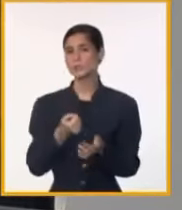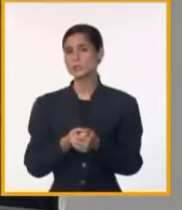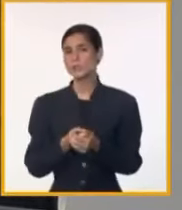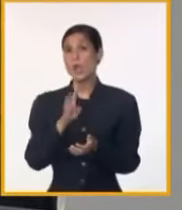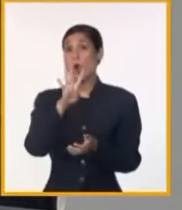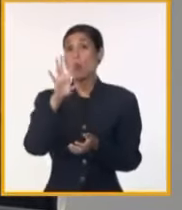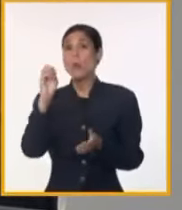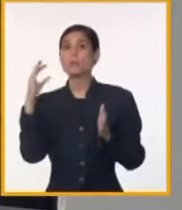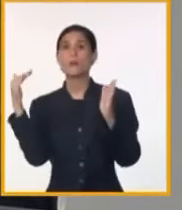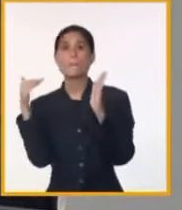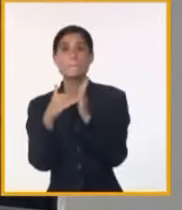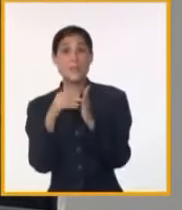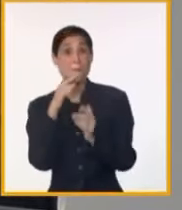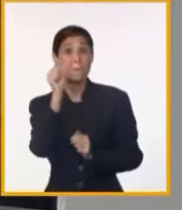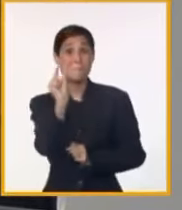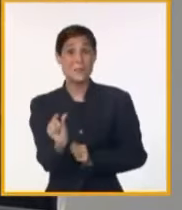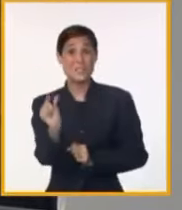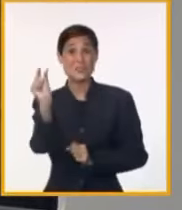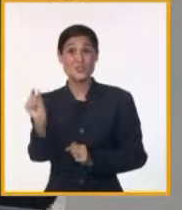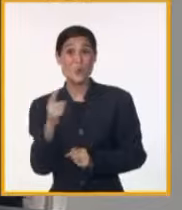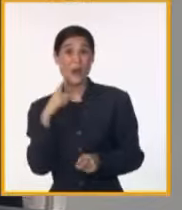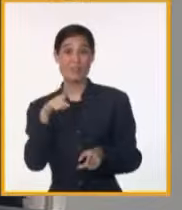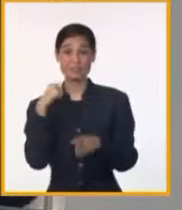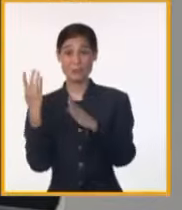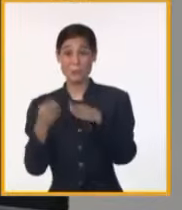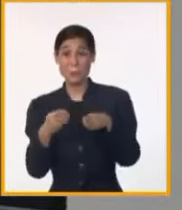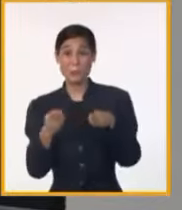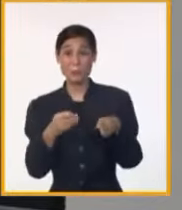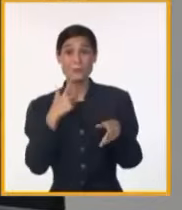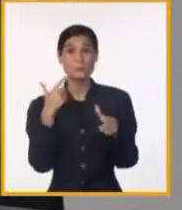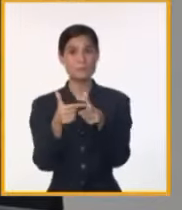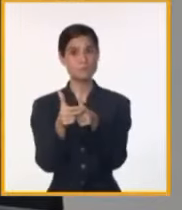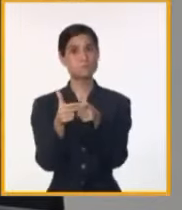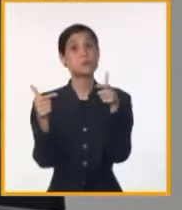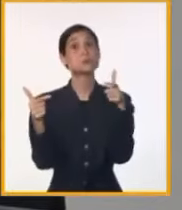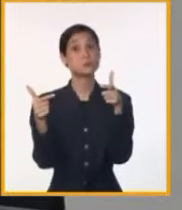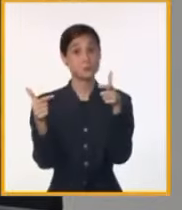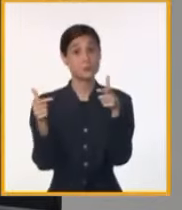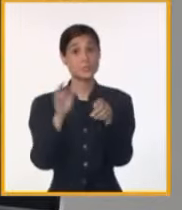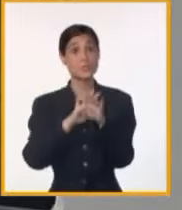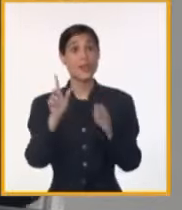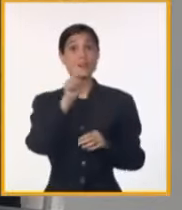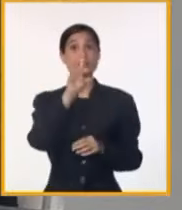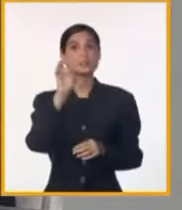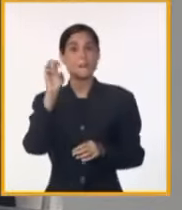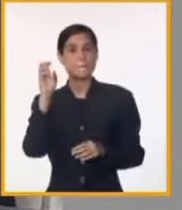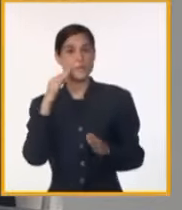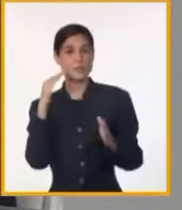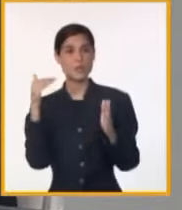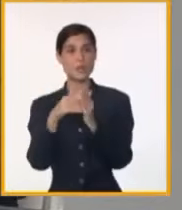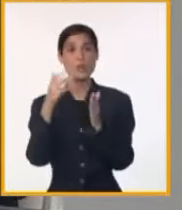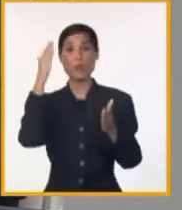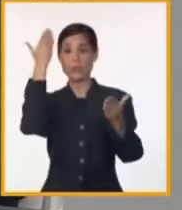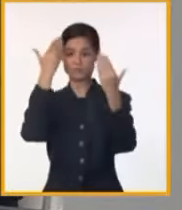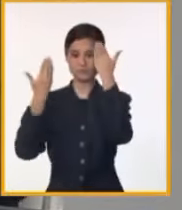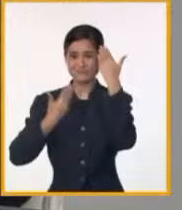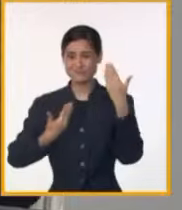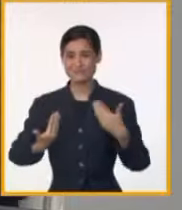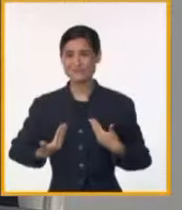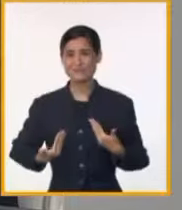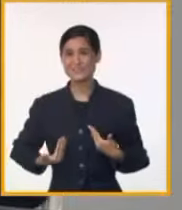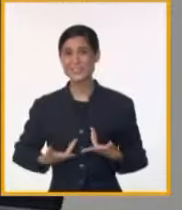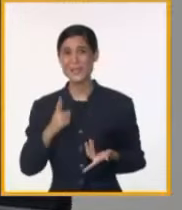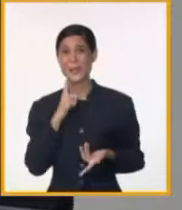40,000 casi 41,000 muertos ya casi 100,000 heridos y una nación un